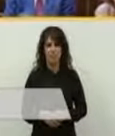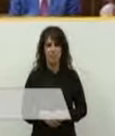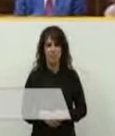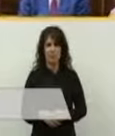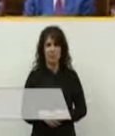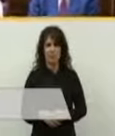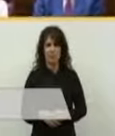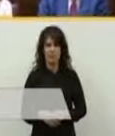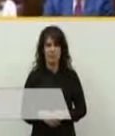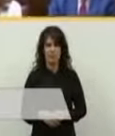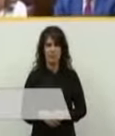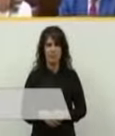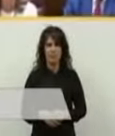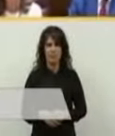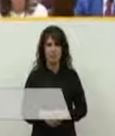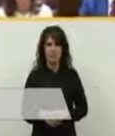Señoría,